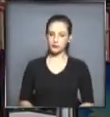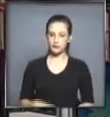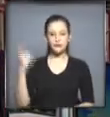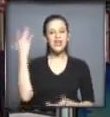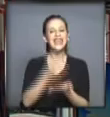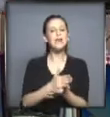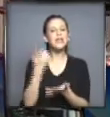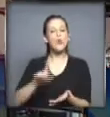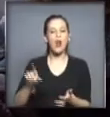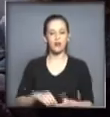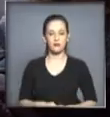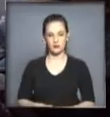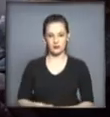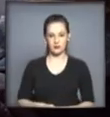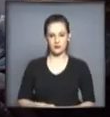el límite de edad?